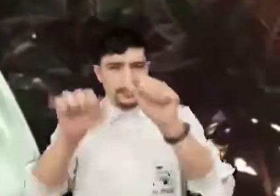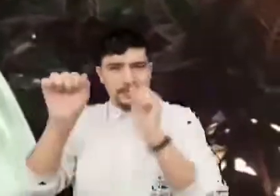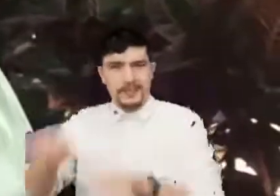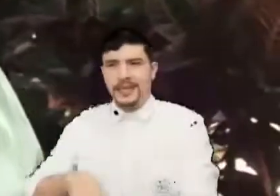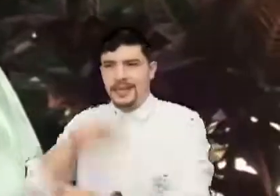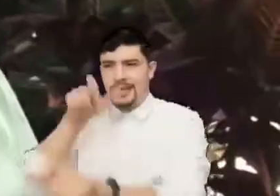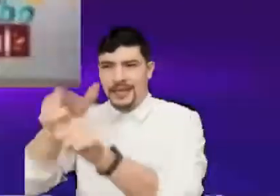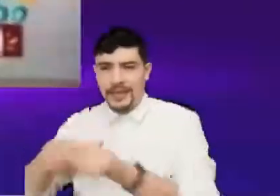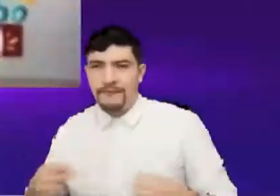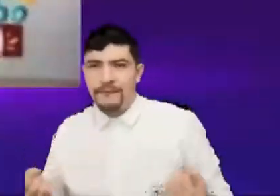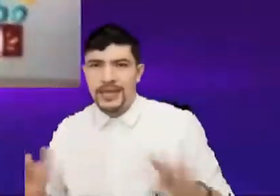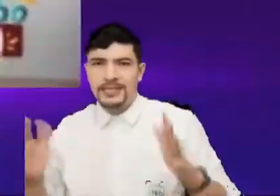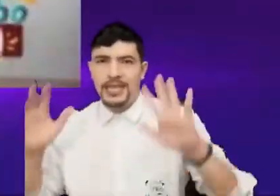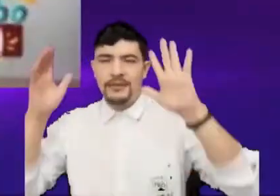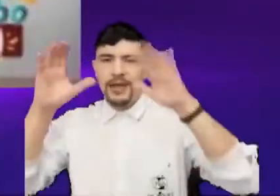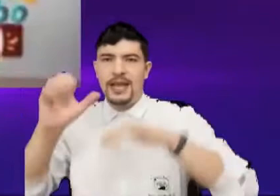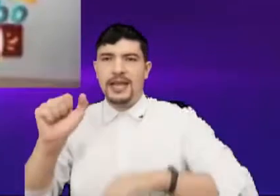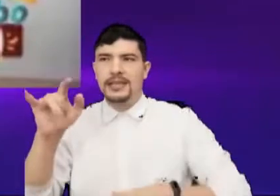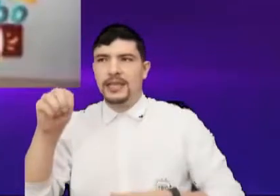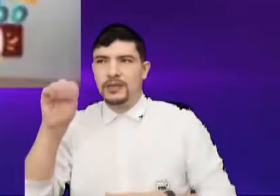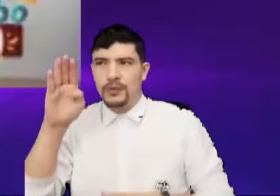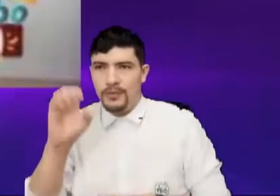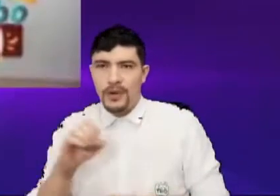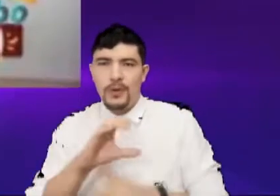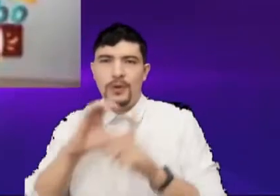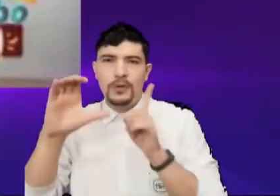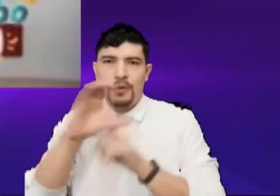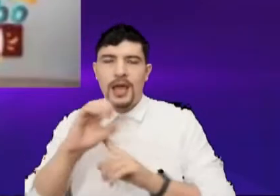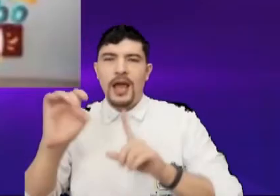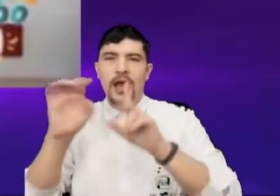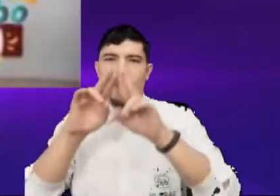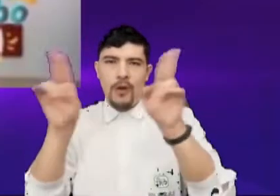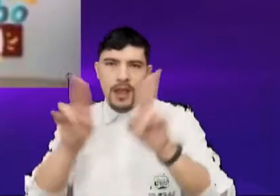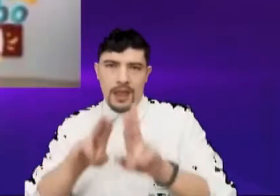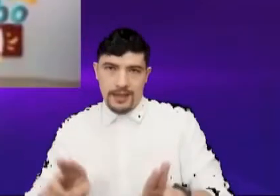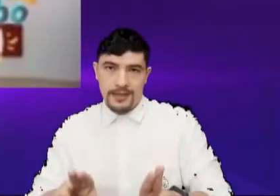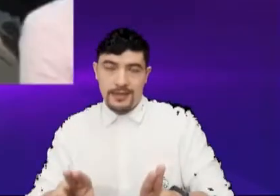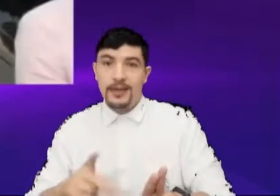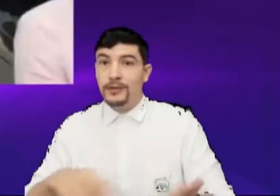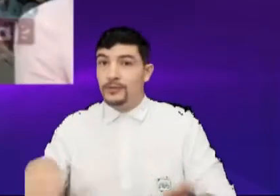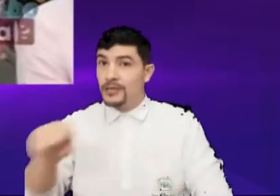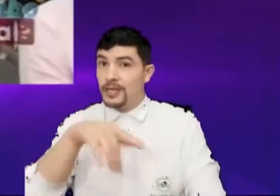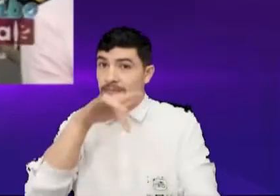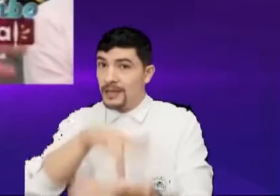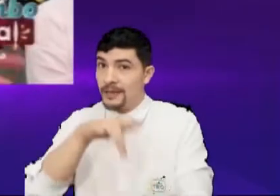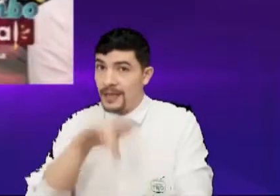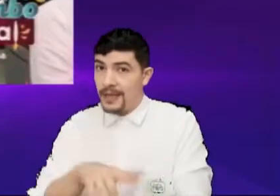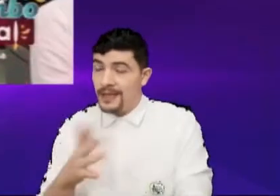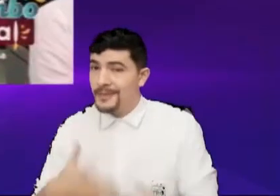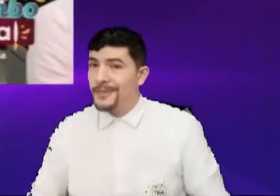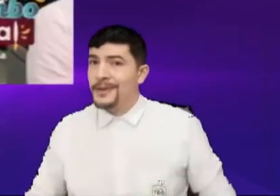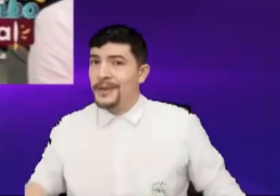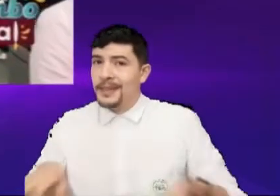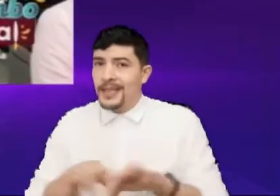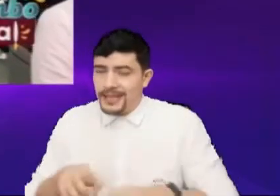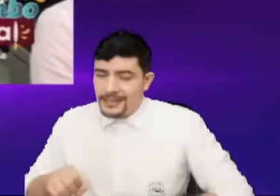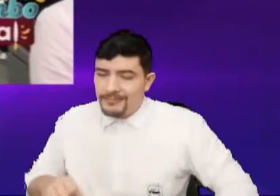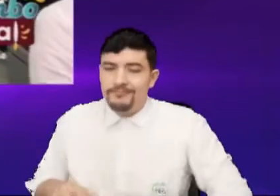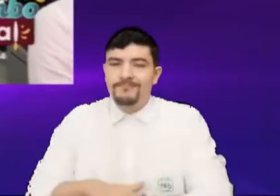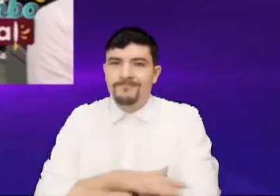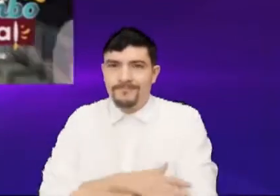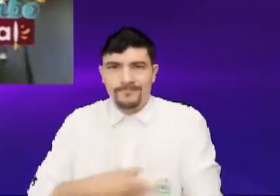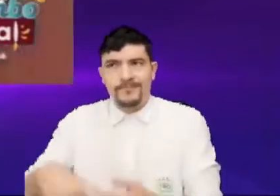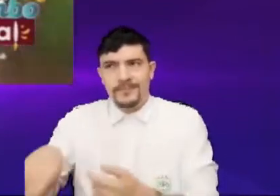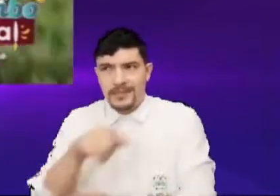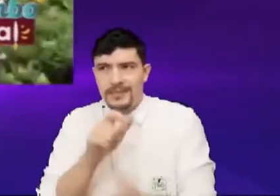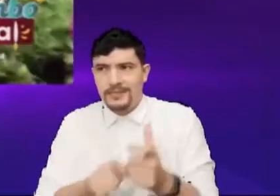Catatumbo Cultural Online. Los participantes serán importantes, obtendrán un incentivo y la oportunidad de ser promovidos en